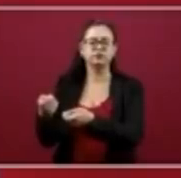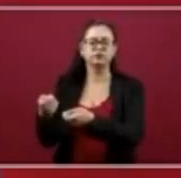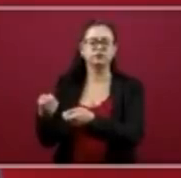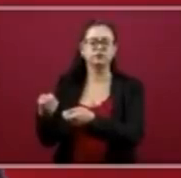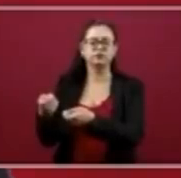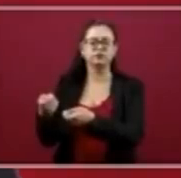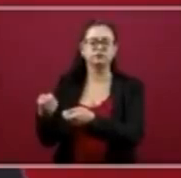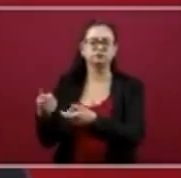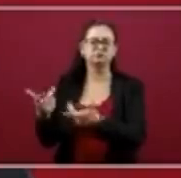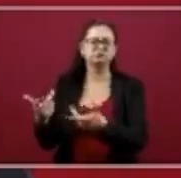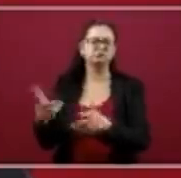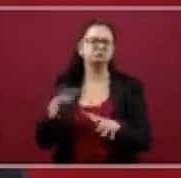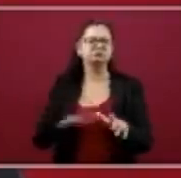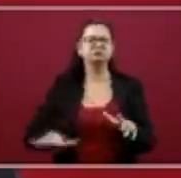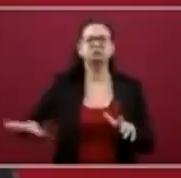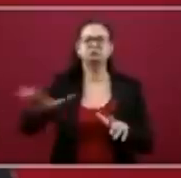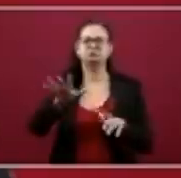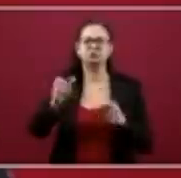el orden